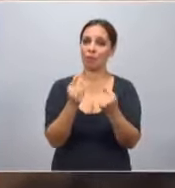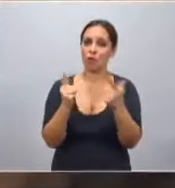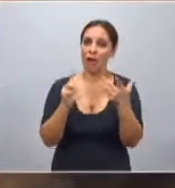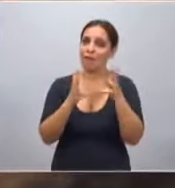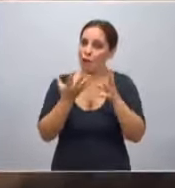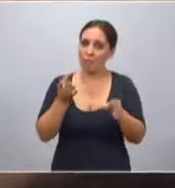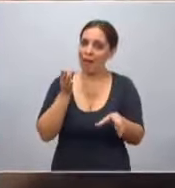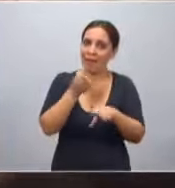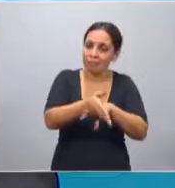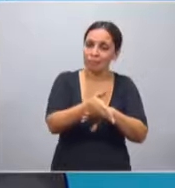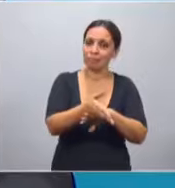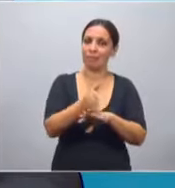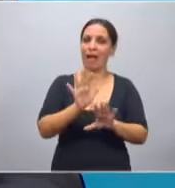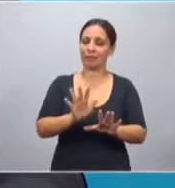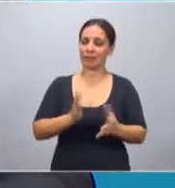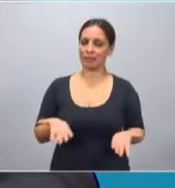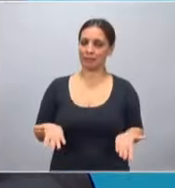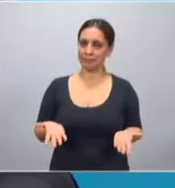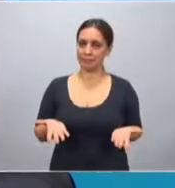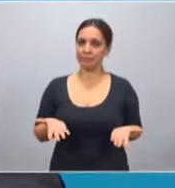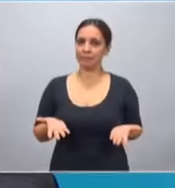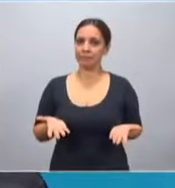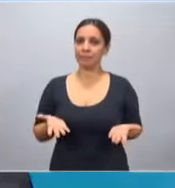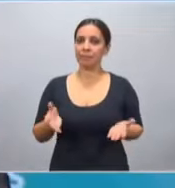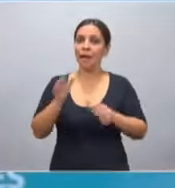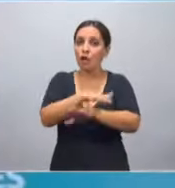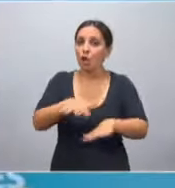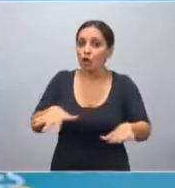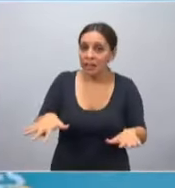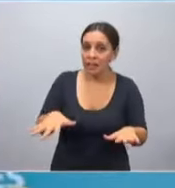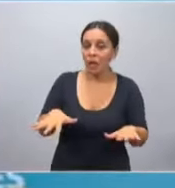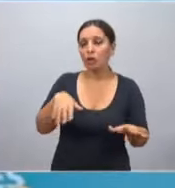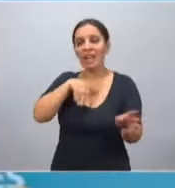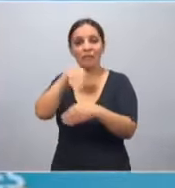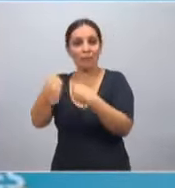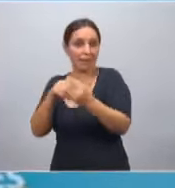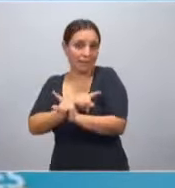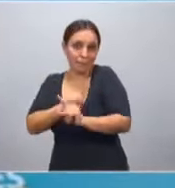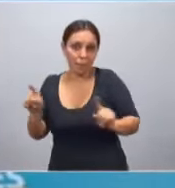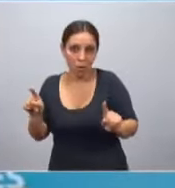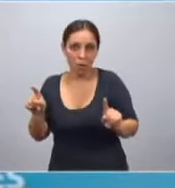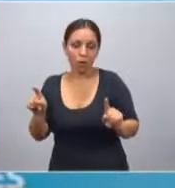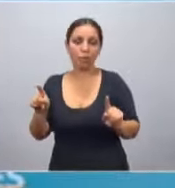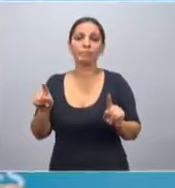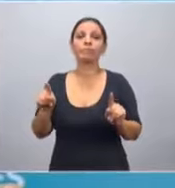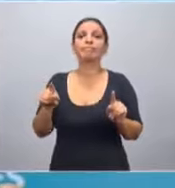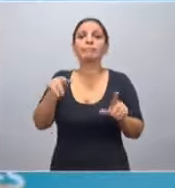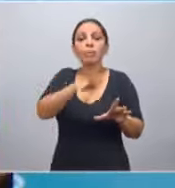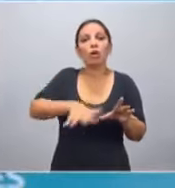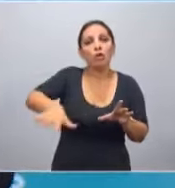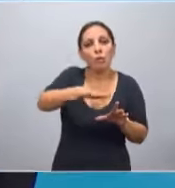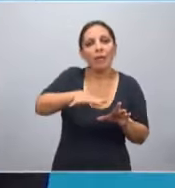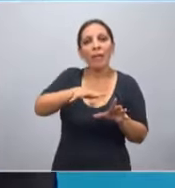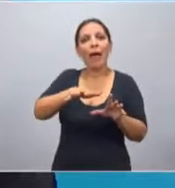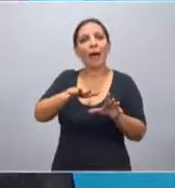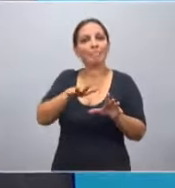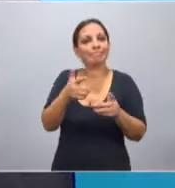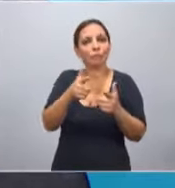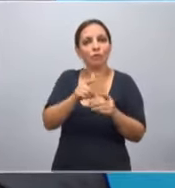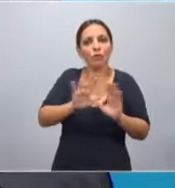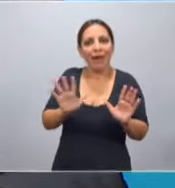tienen esos recursos no los tienen ni ellos a veces ni su familia probablemente en su comunidad y en el barrio entonces